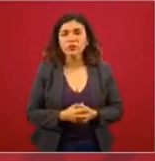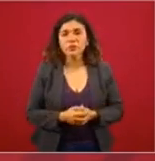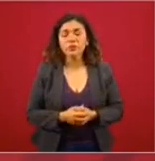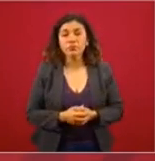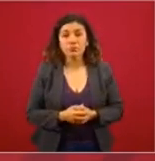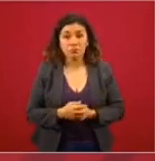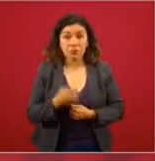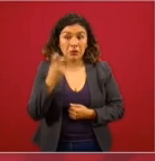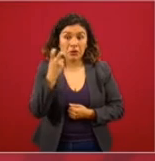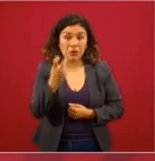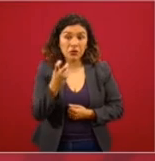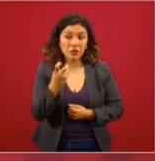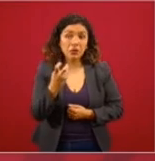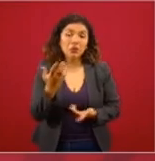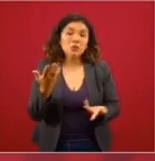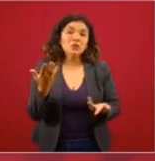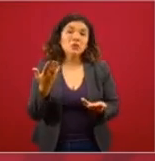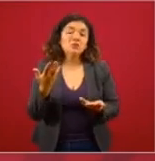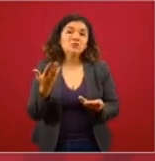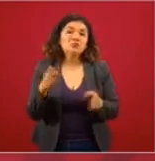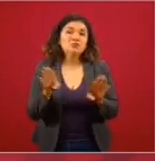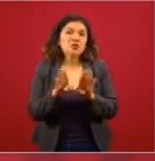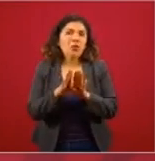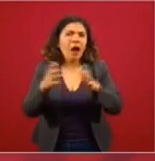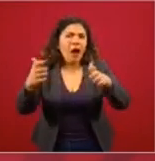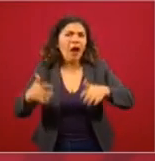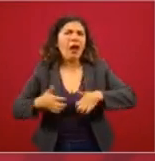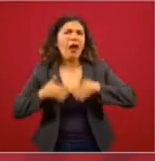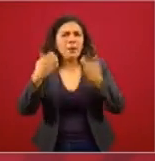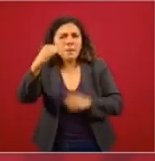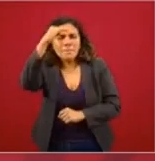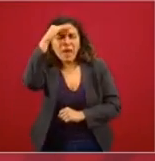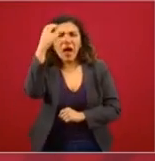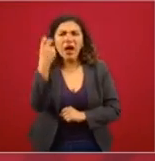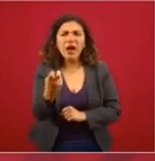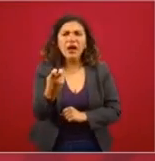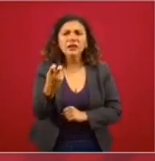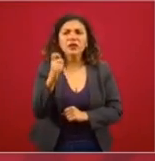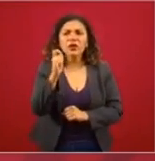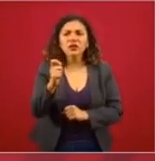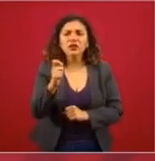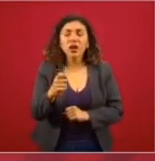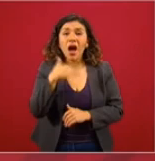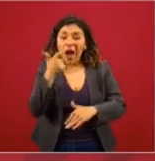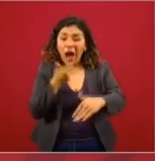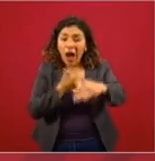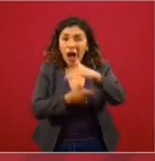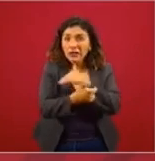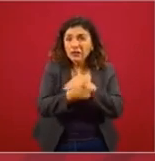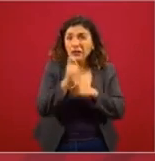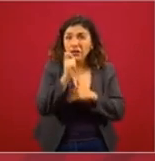Por eso fue hasta ofensivo aquello de que la corrupción era parte